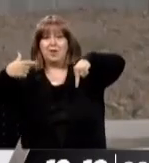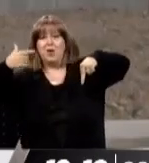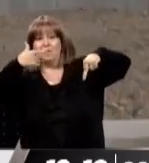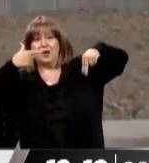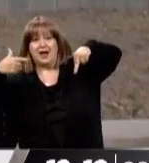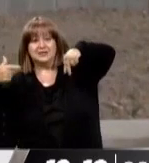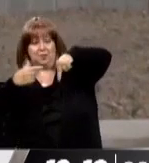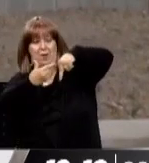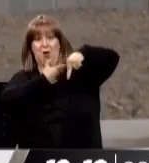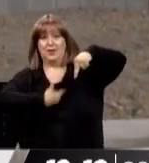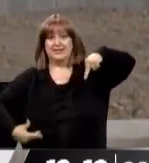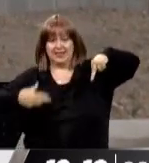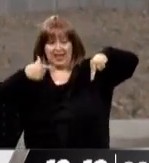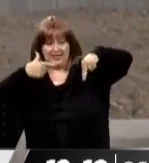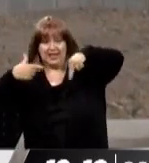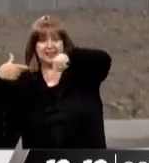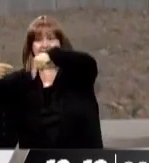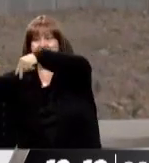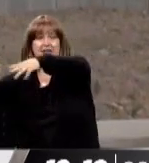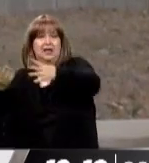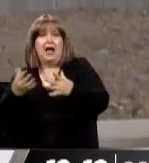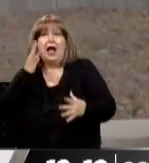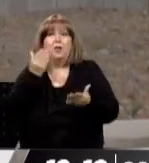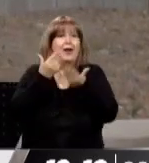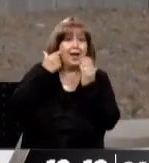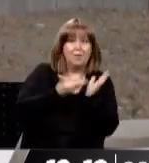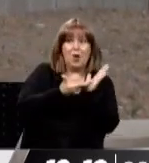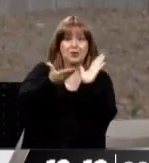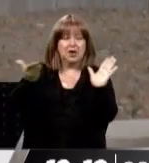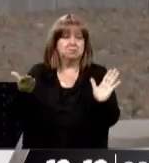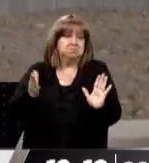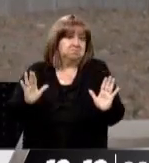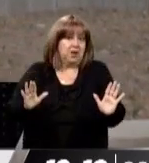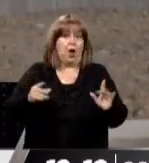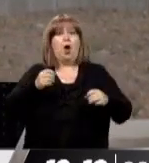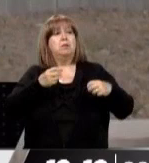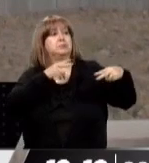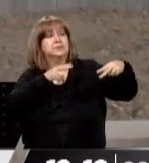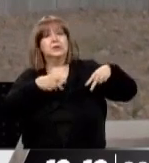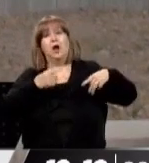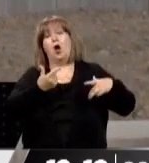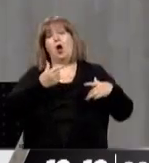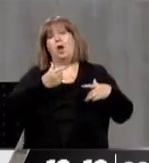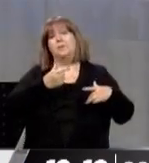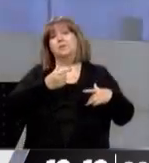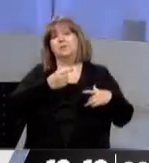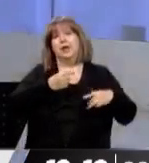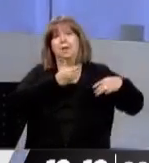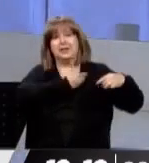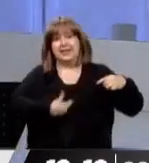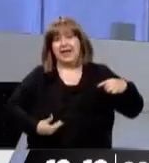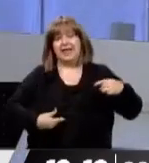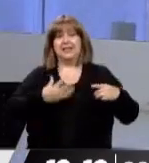bueno, también. Hay que ver cómo la estructura, no lo, sí, sabemos. Sí, claro, también eso, hay que ver eso. Muchas veces sucede que pasan las autoridades, pasa el presidente, sí, y uno va atrás un poco